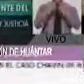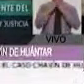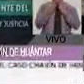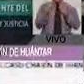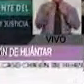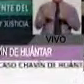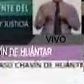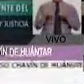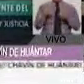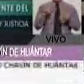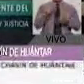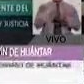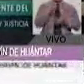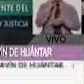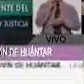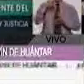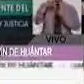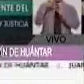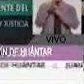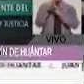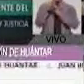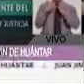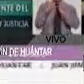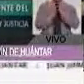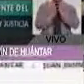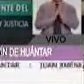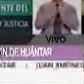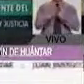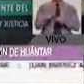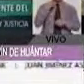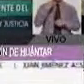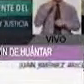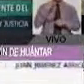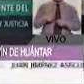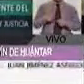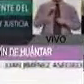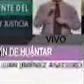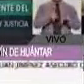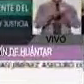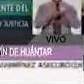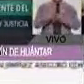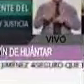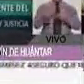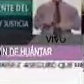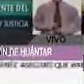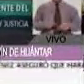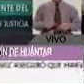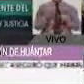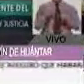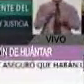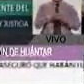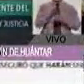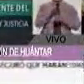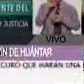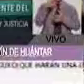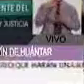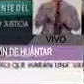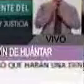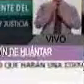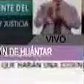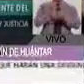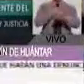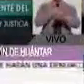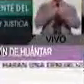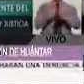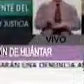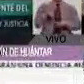abriendo de que las ONG o los defensores de los derechos humanos, por este caso Chavín de Huántara, puedan pedir la anulación de las sentencias